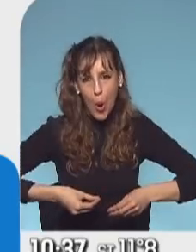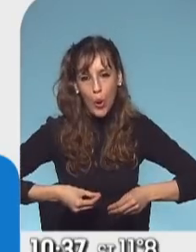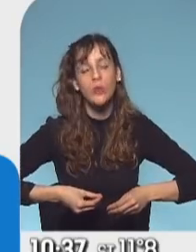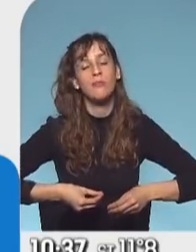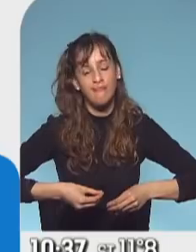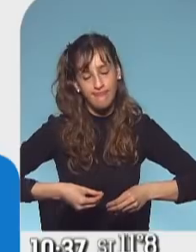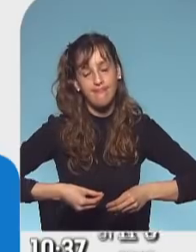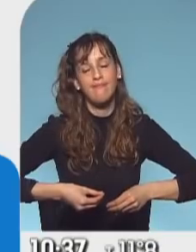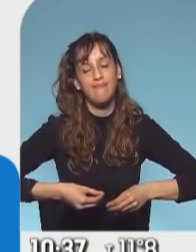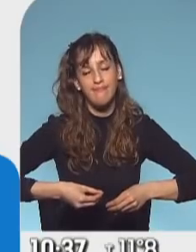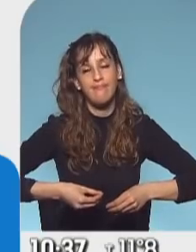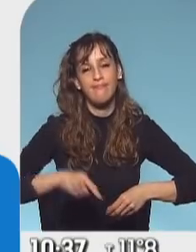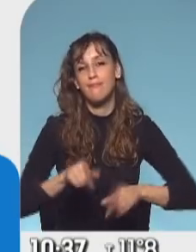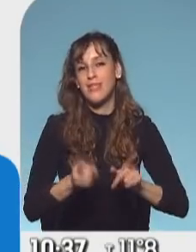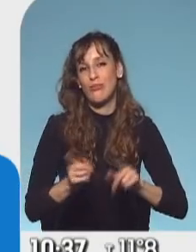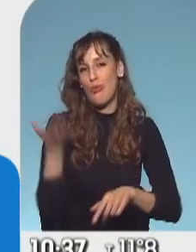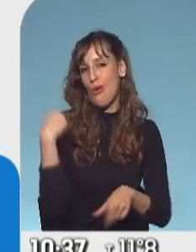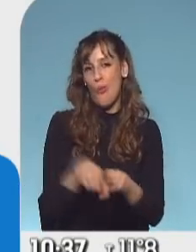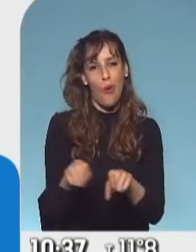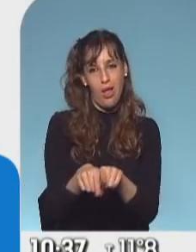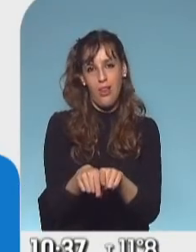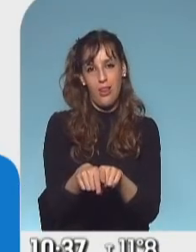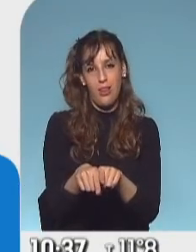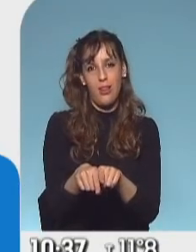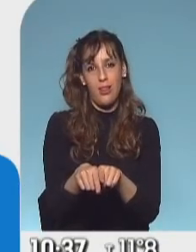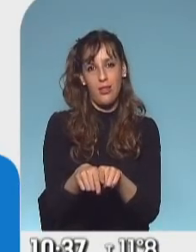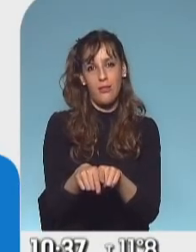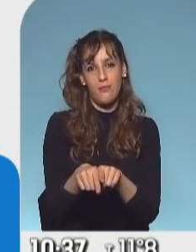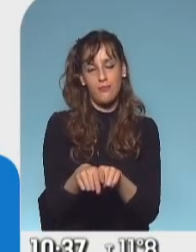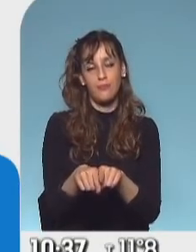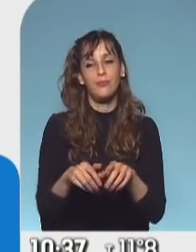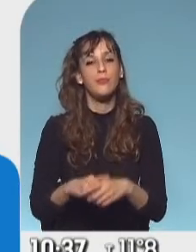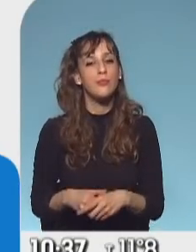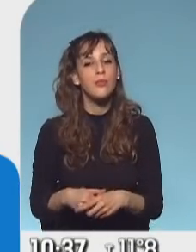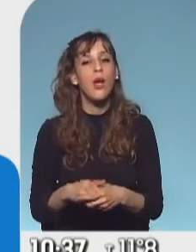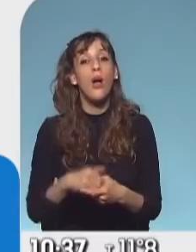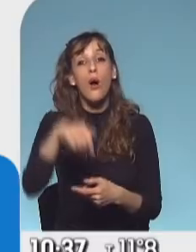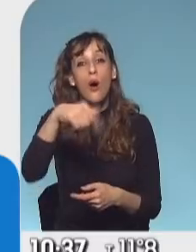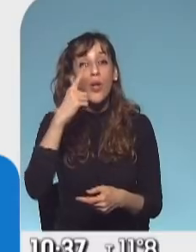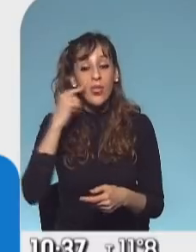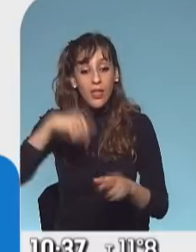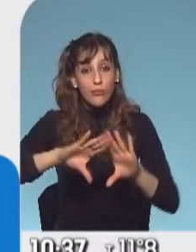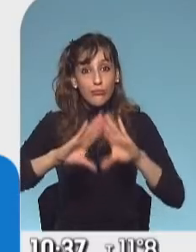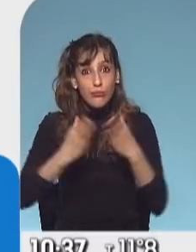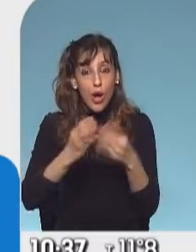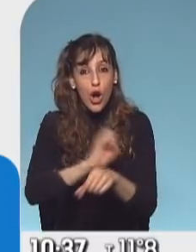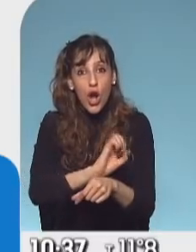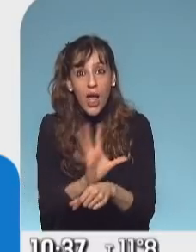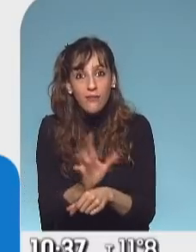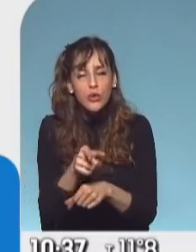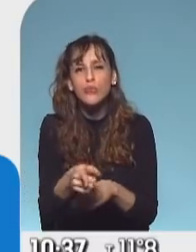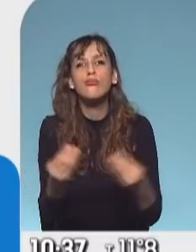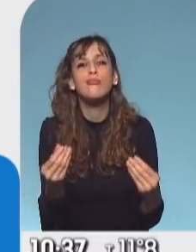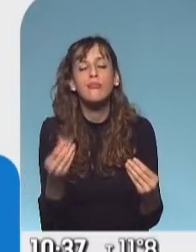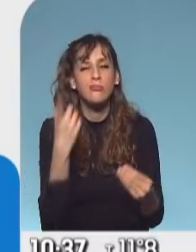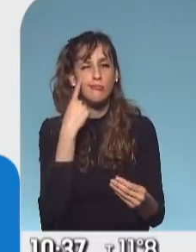una riqueza inflada sin contenido real. Pues vean, el virus lo que dejó en evidencia una vez más es la debilidad de esa economía